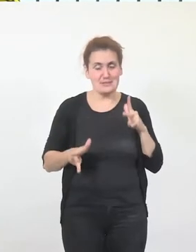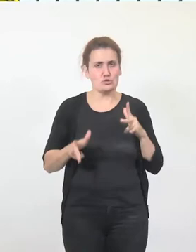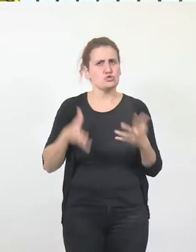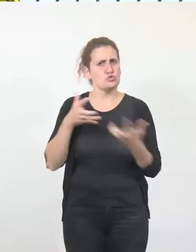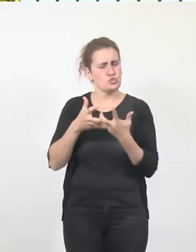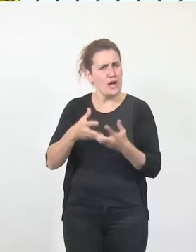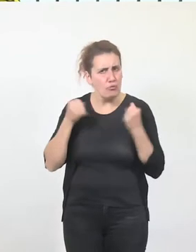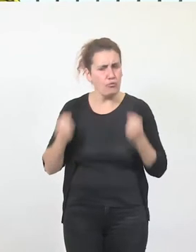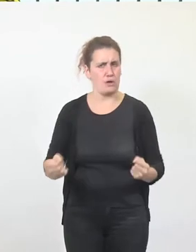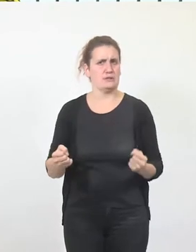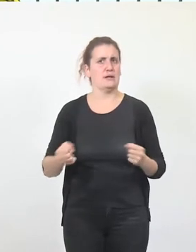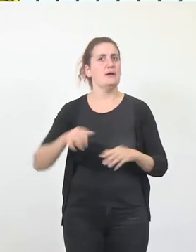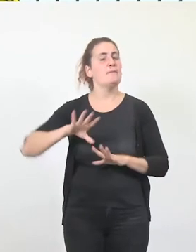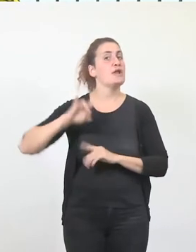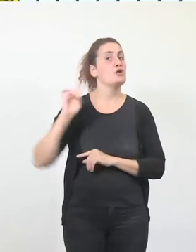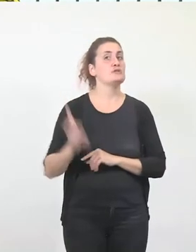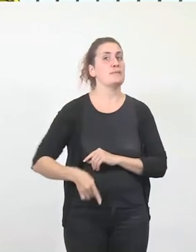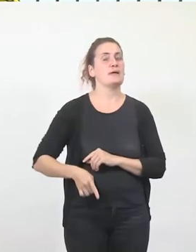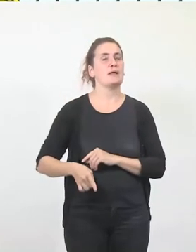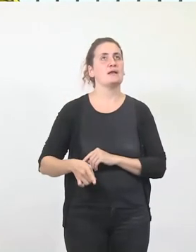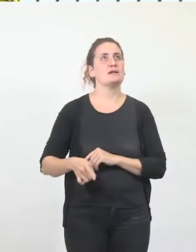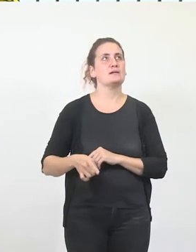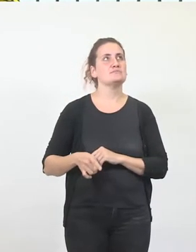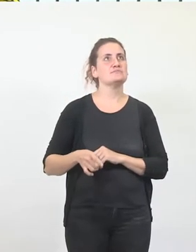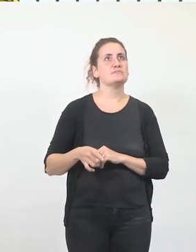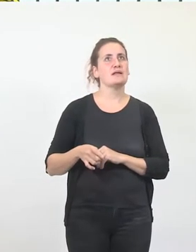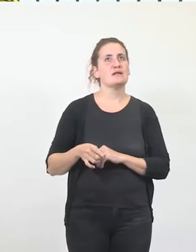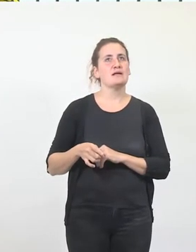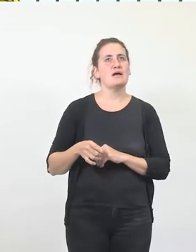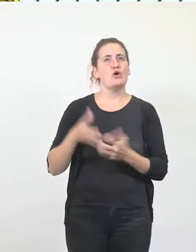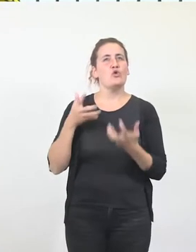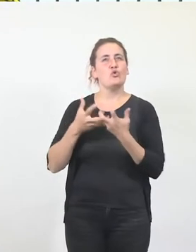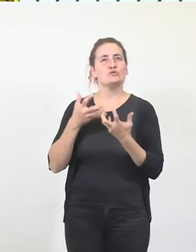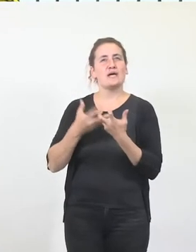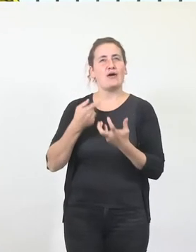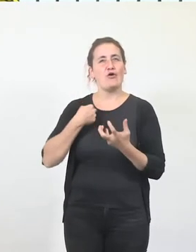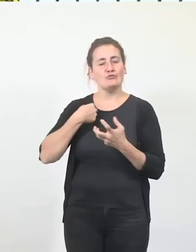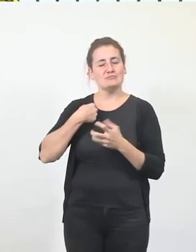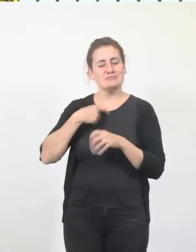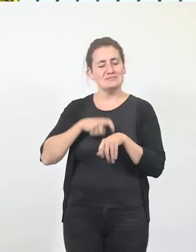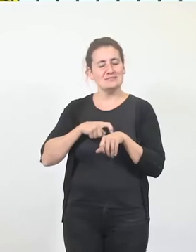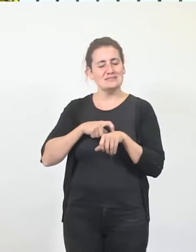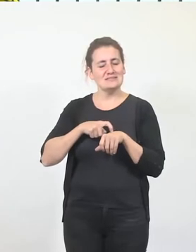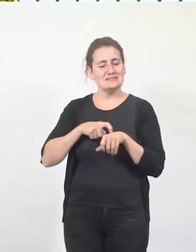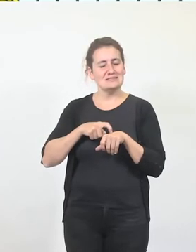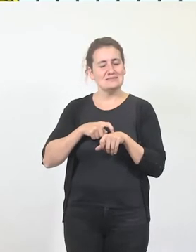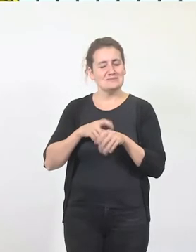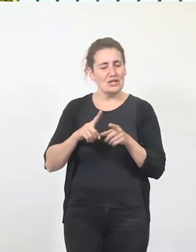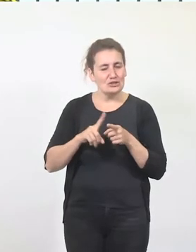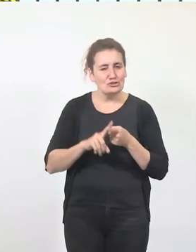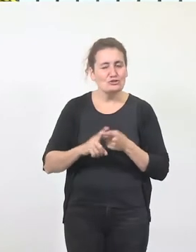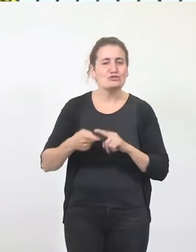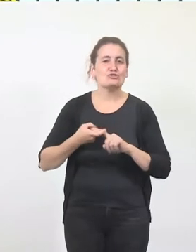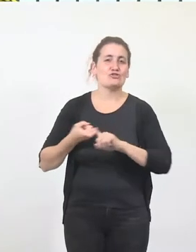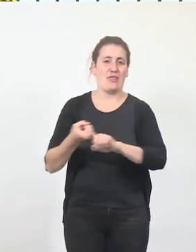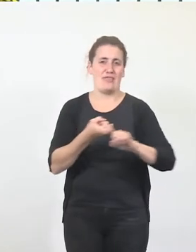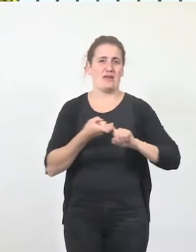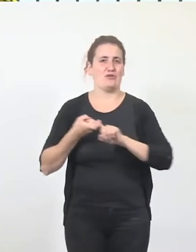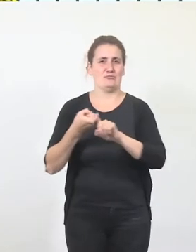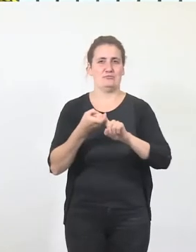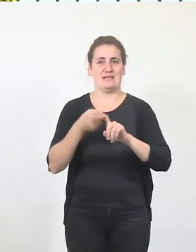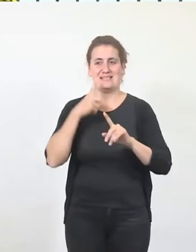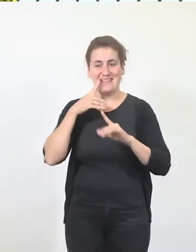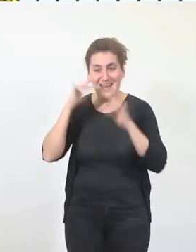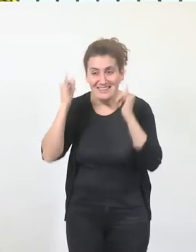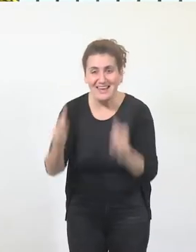muy fuerte, pero es una lucha también que tiene ese carácter solidario, que está llegando a los campamentos, a las